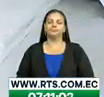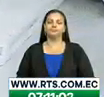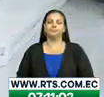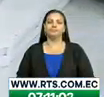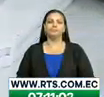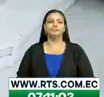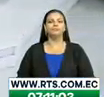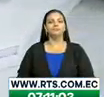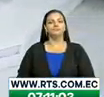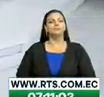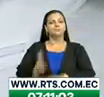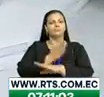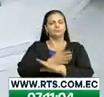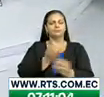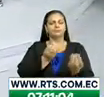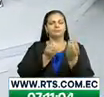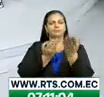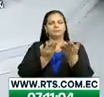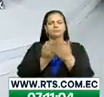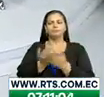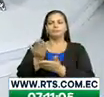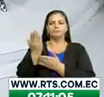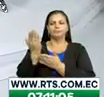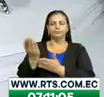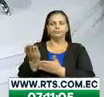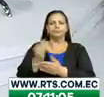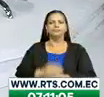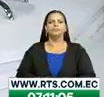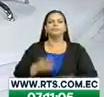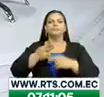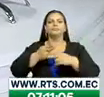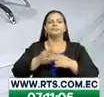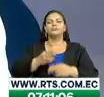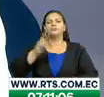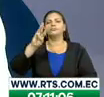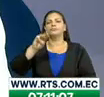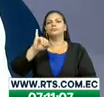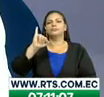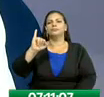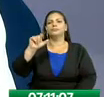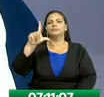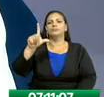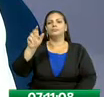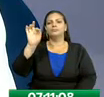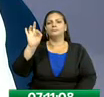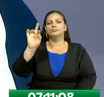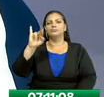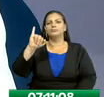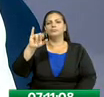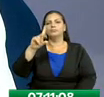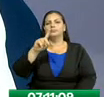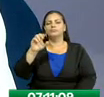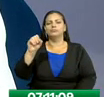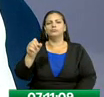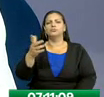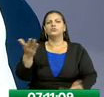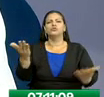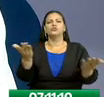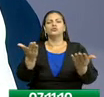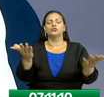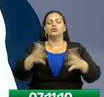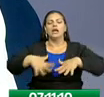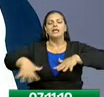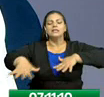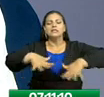Amigos televidentes, como lo habíamos anunciado, recibimos en nuestros estudios la presencia del doctor Wilfrido Torres. Él es director de vigilancia de la